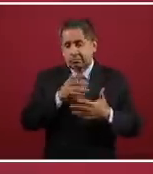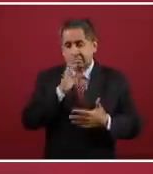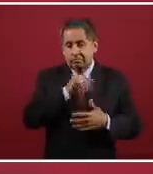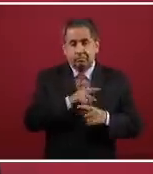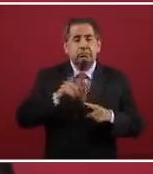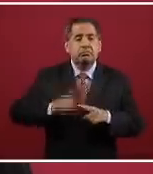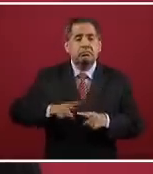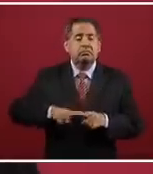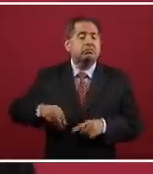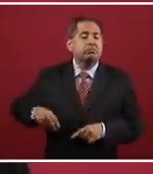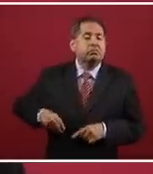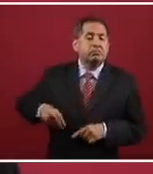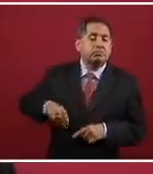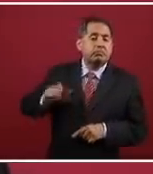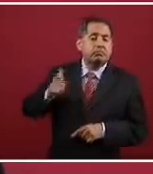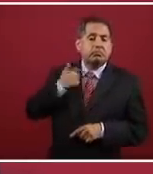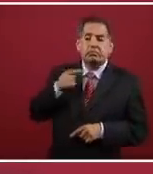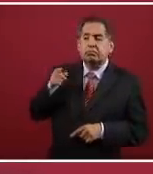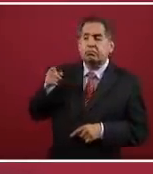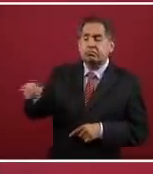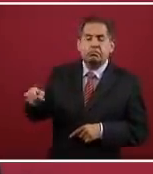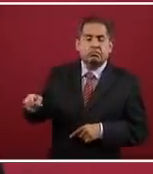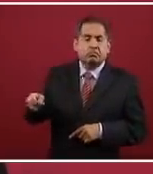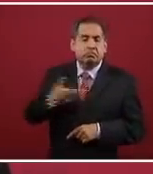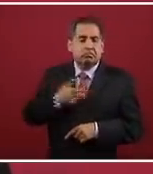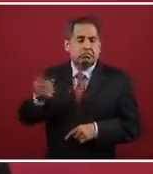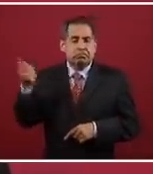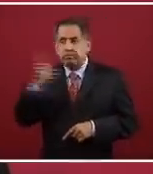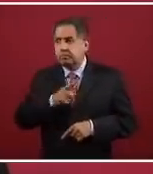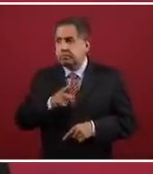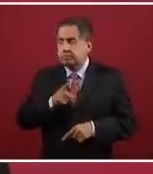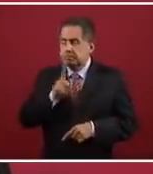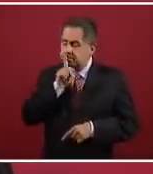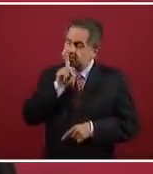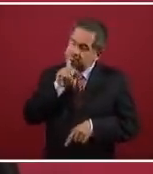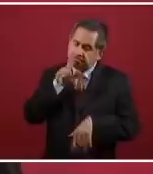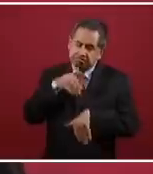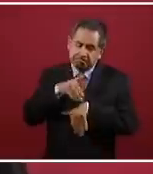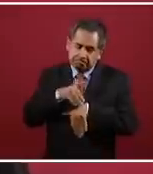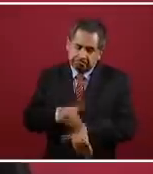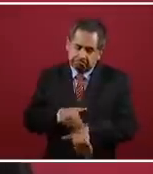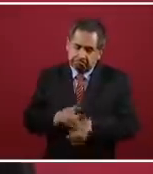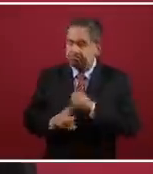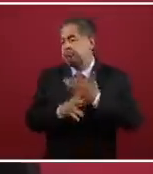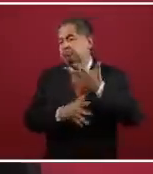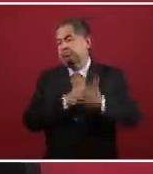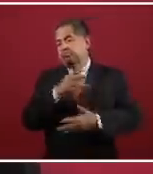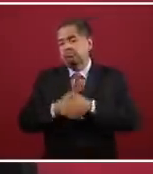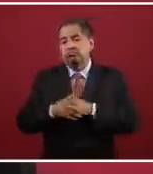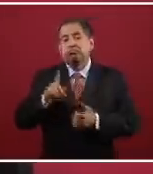ha sido por cumplir órdenes de